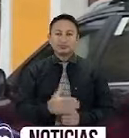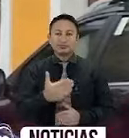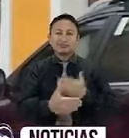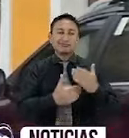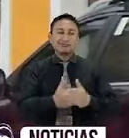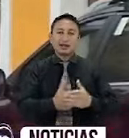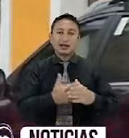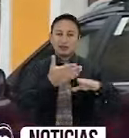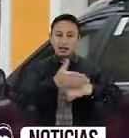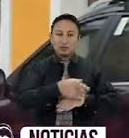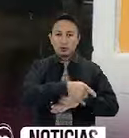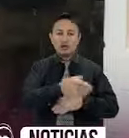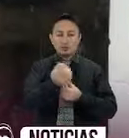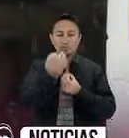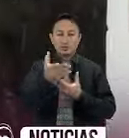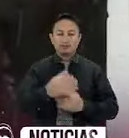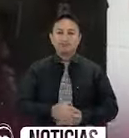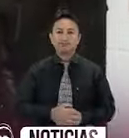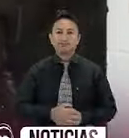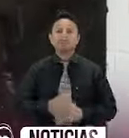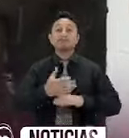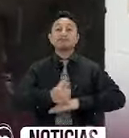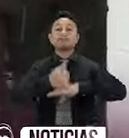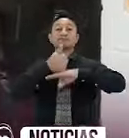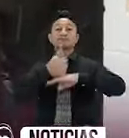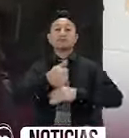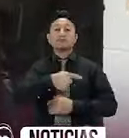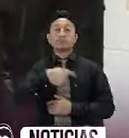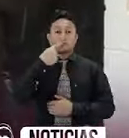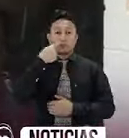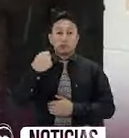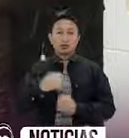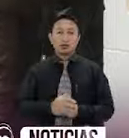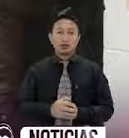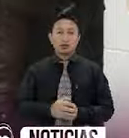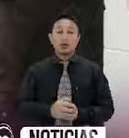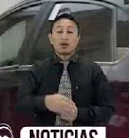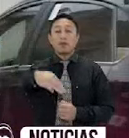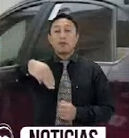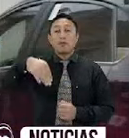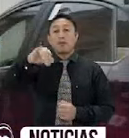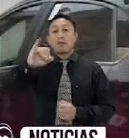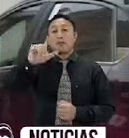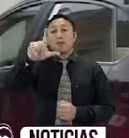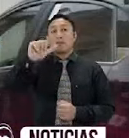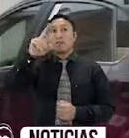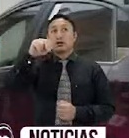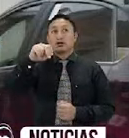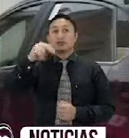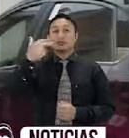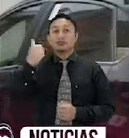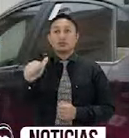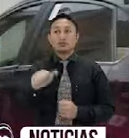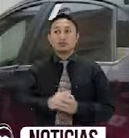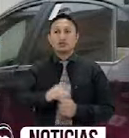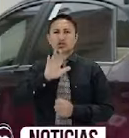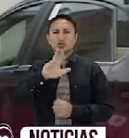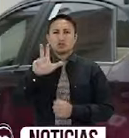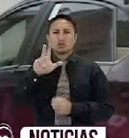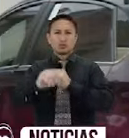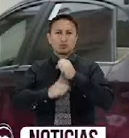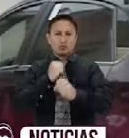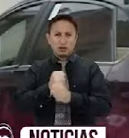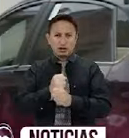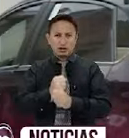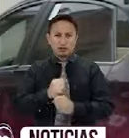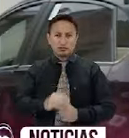ya determinarán. Según las autoridades, el hombre respondía a los nombres de Milton A. De aproximadamente 53 años, el